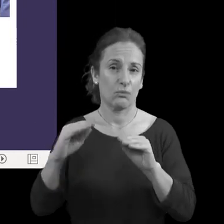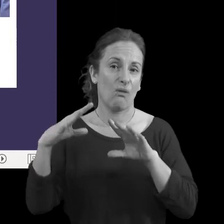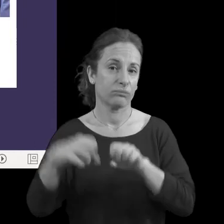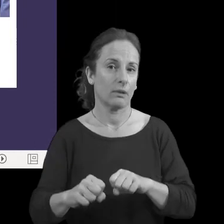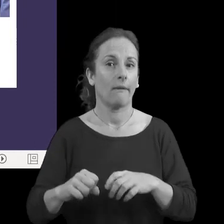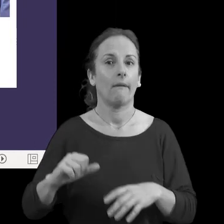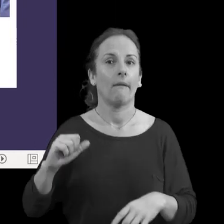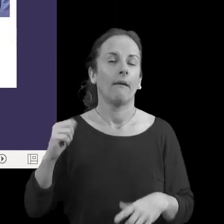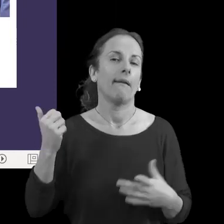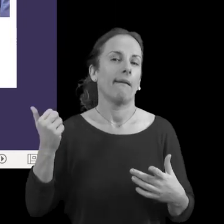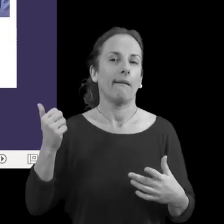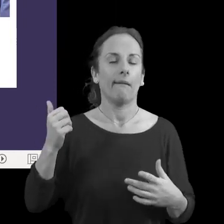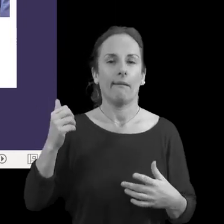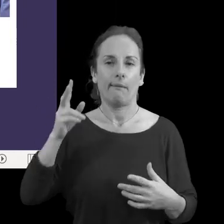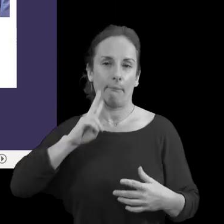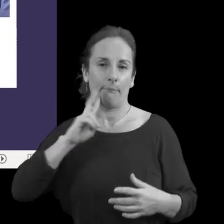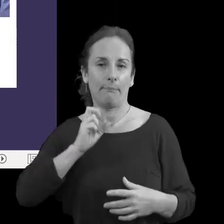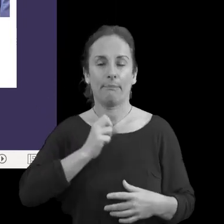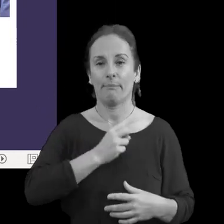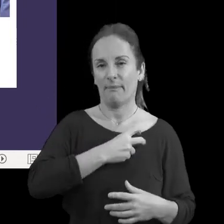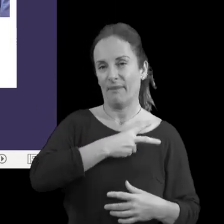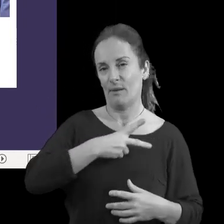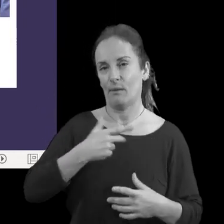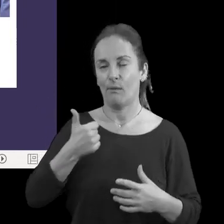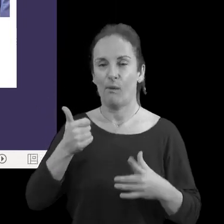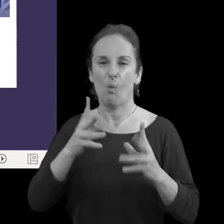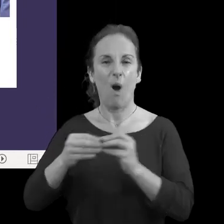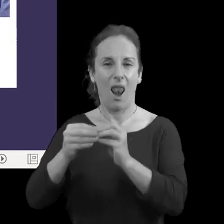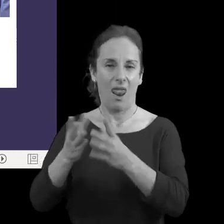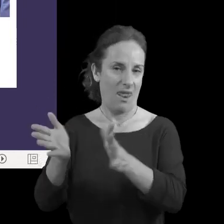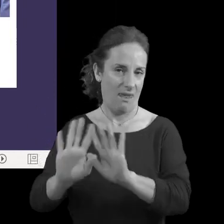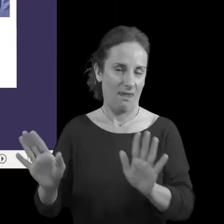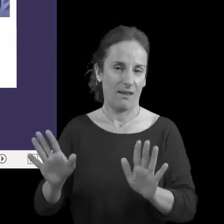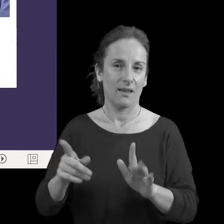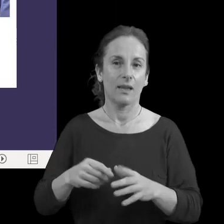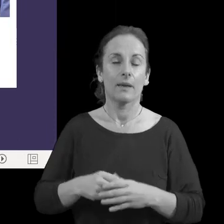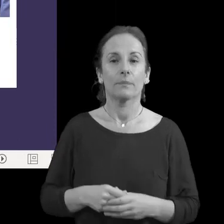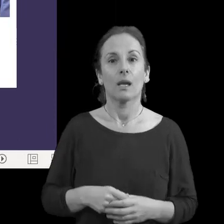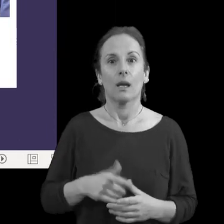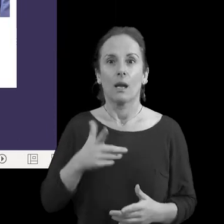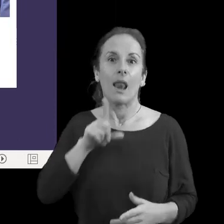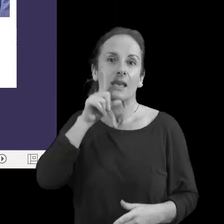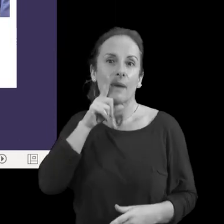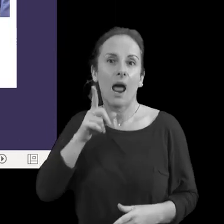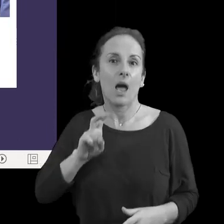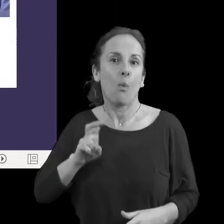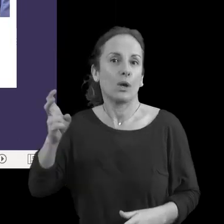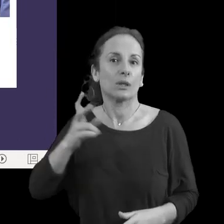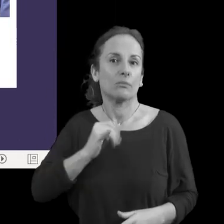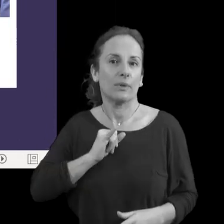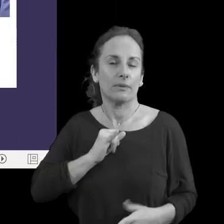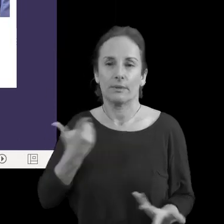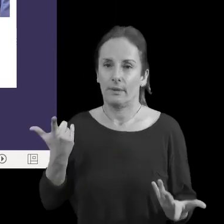más recursos y más, si me permitís, más hegemónico, ¿no? Desde luego, lesbianas y otras identidades y sujetos